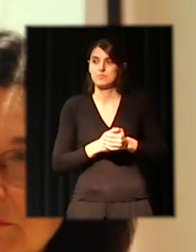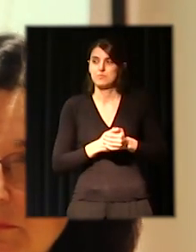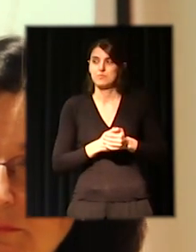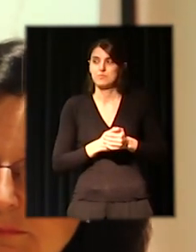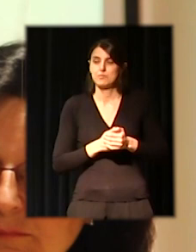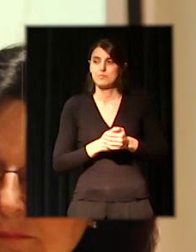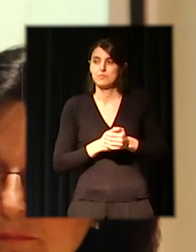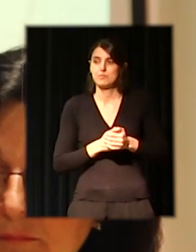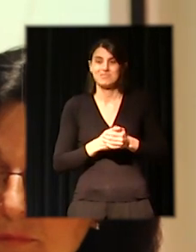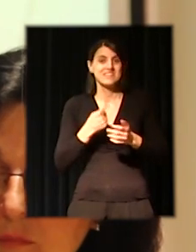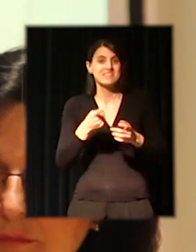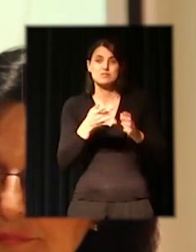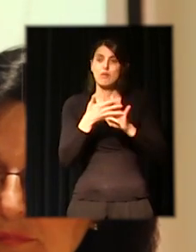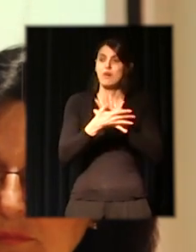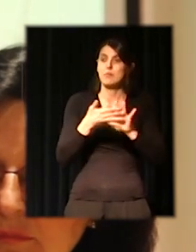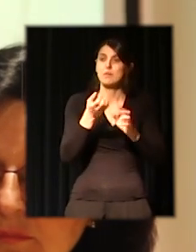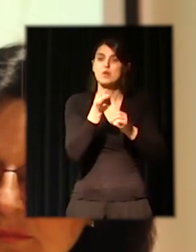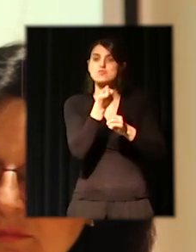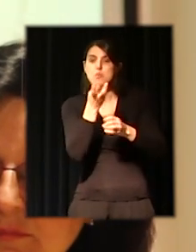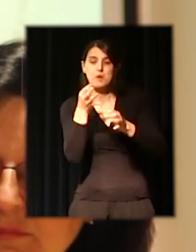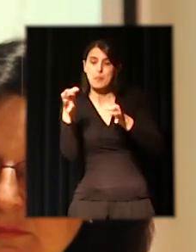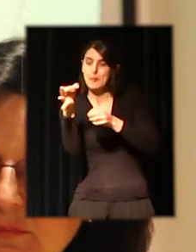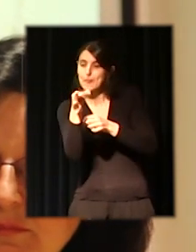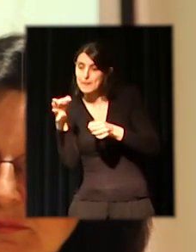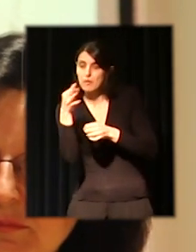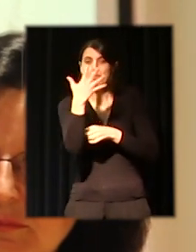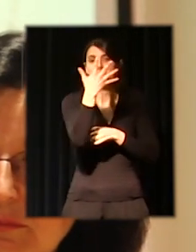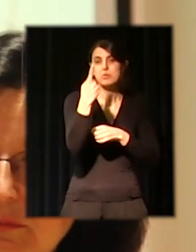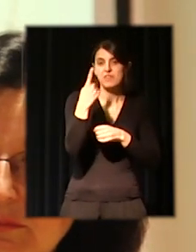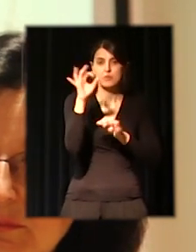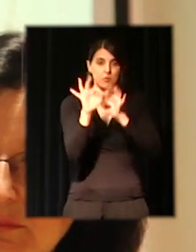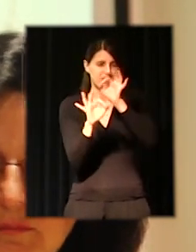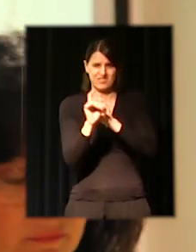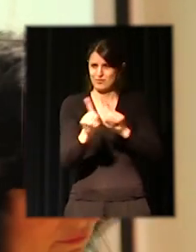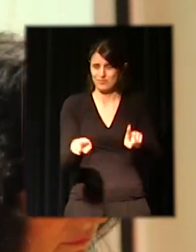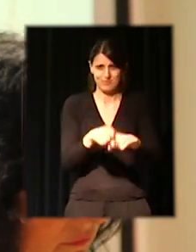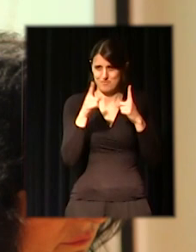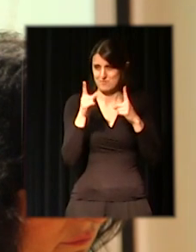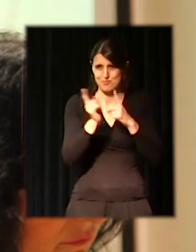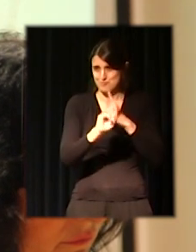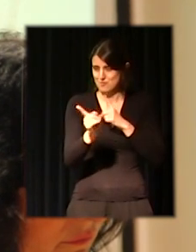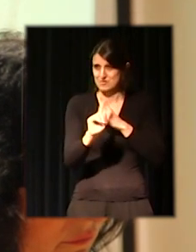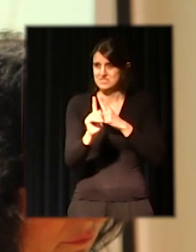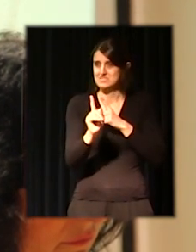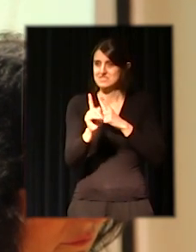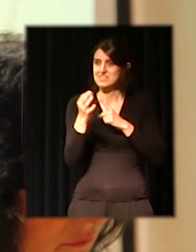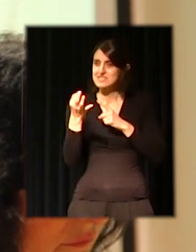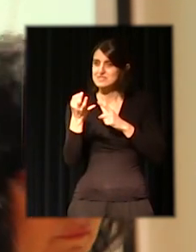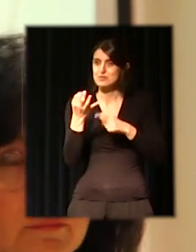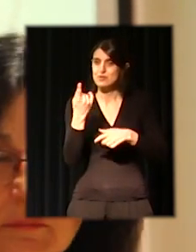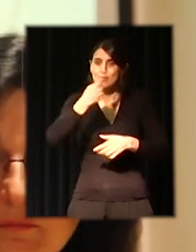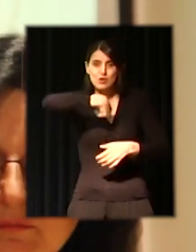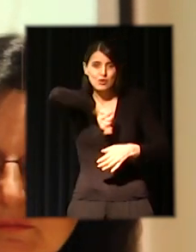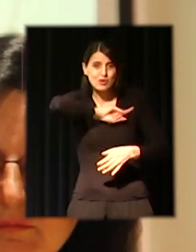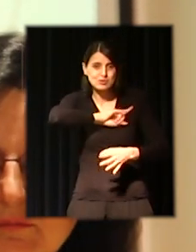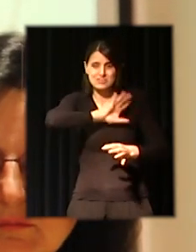que no es una cuestión de números, de minorías o del 51%, no es una cuestión de eso. Es una cuestión de que formamos parte